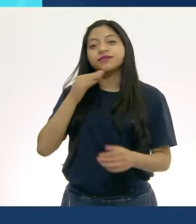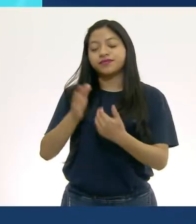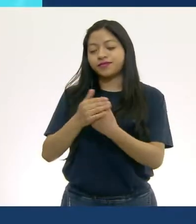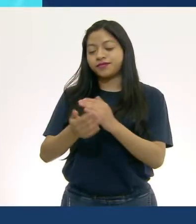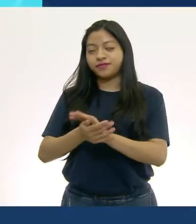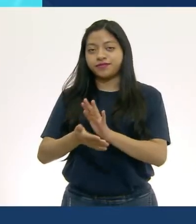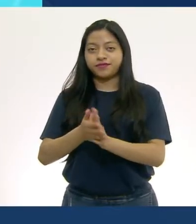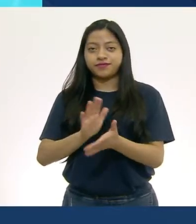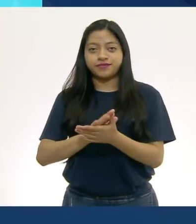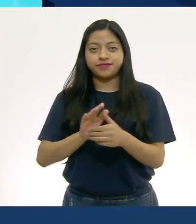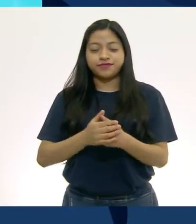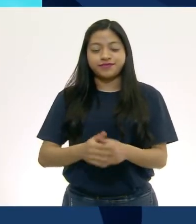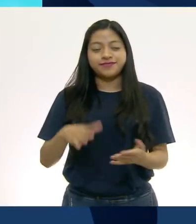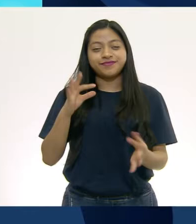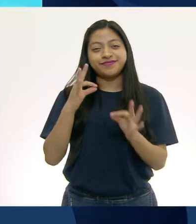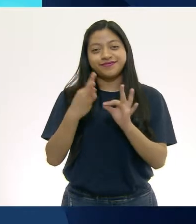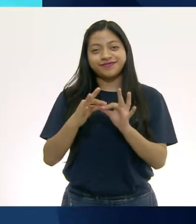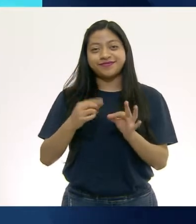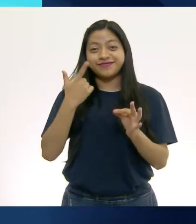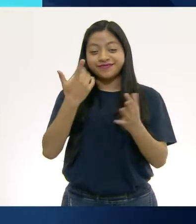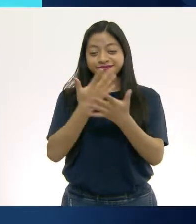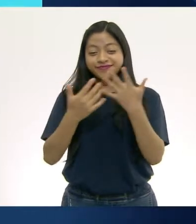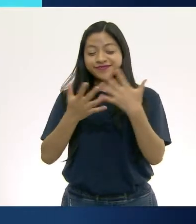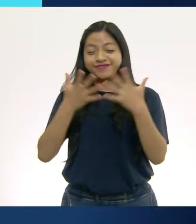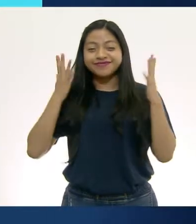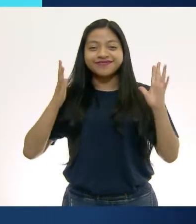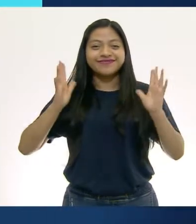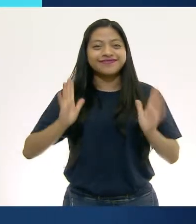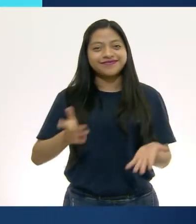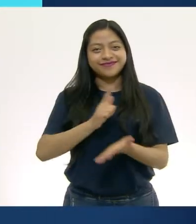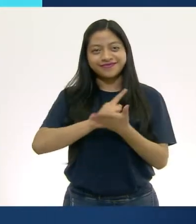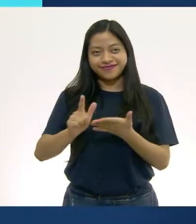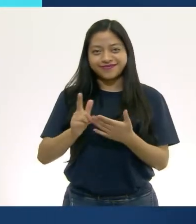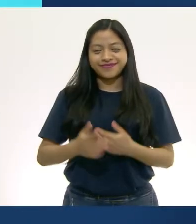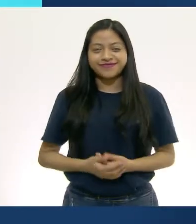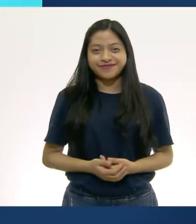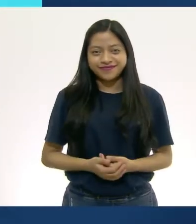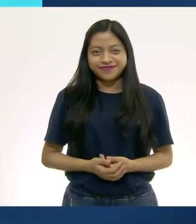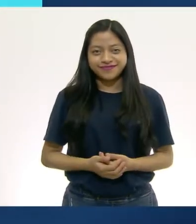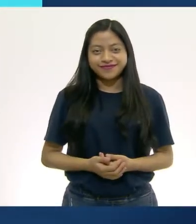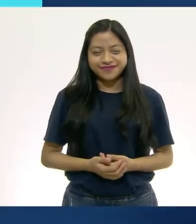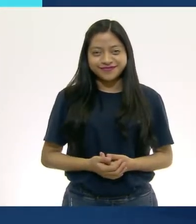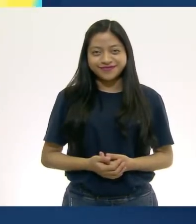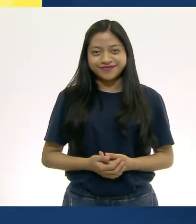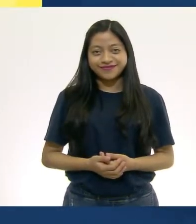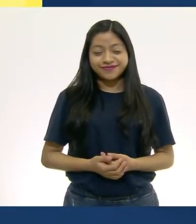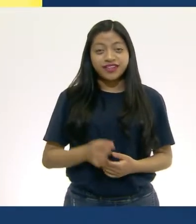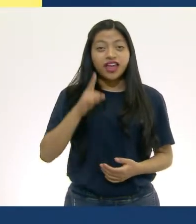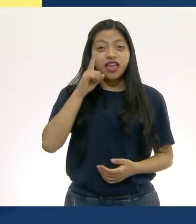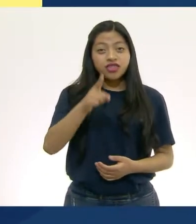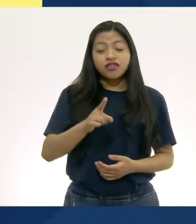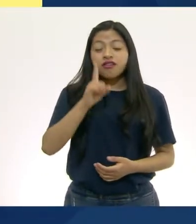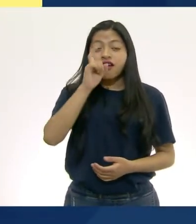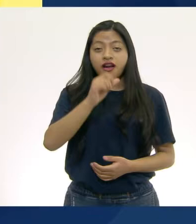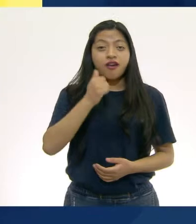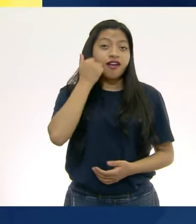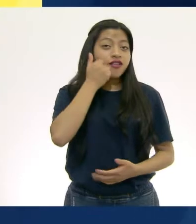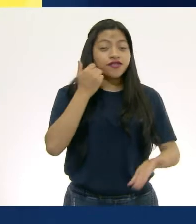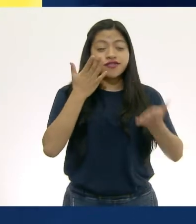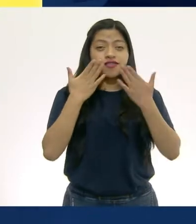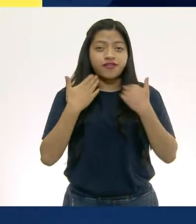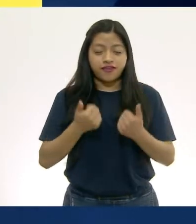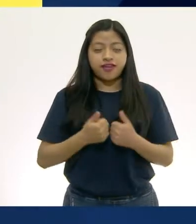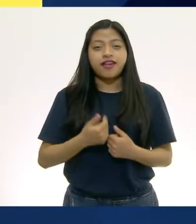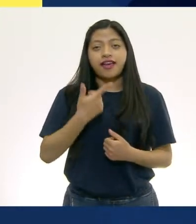Sécalas con una toalla. ¡Y listo! ¡Tus manos están limpias! Si no tienes agua y jabón,